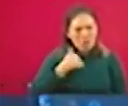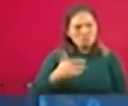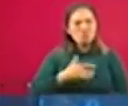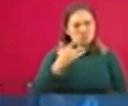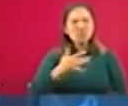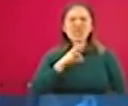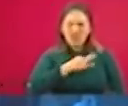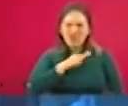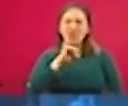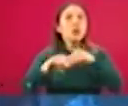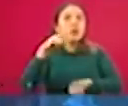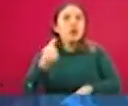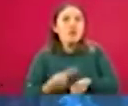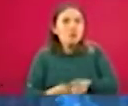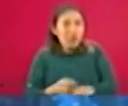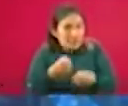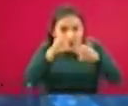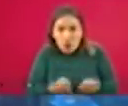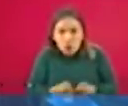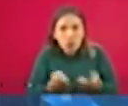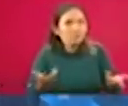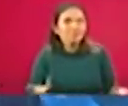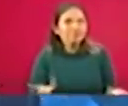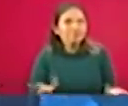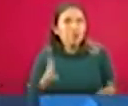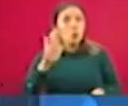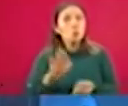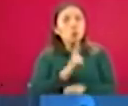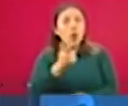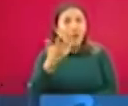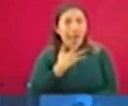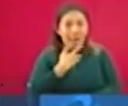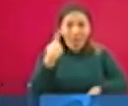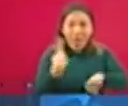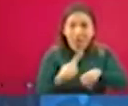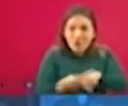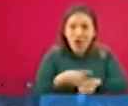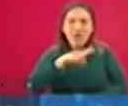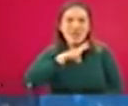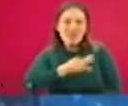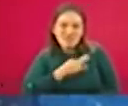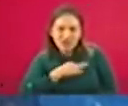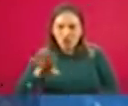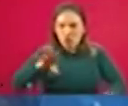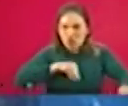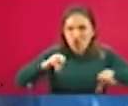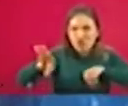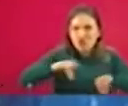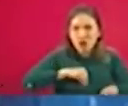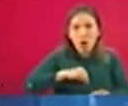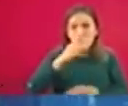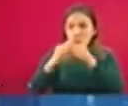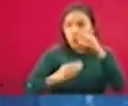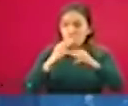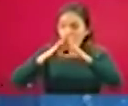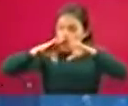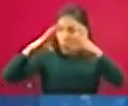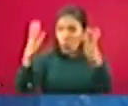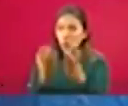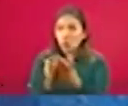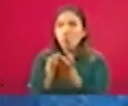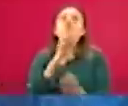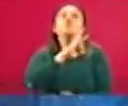conjunto mayoritario de la población, y este es precisamente el concepto de inmunidad de rebaño, en donde personas que se han